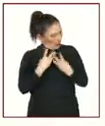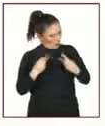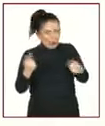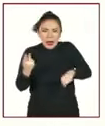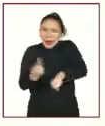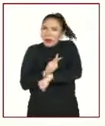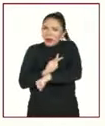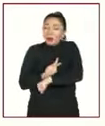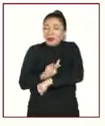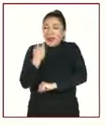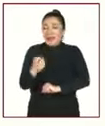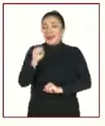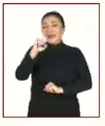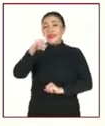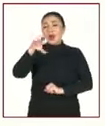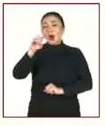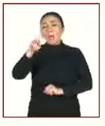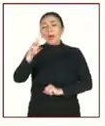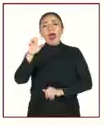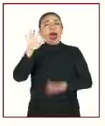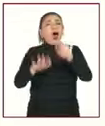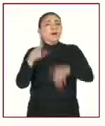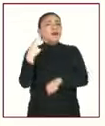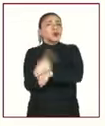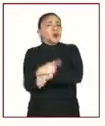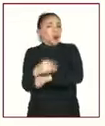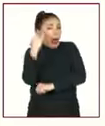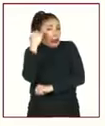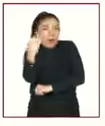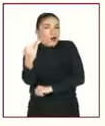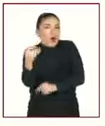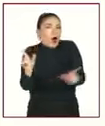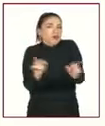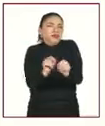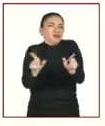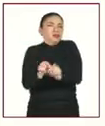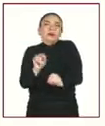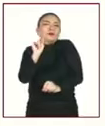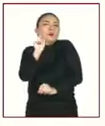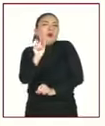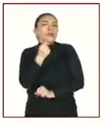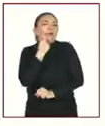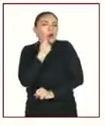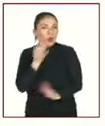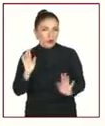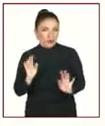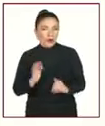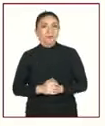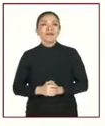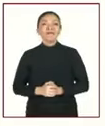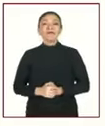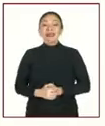los síncopes duran muy poco tiempo, o sea, podría decir segundos. Entonces